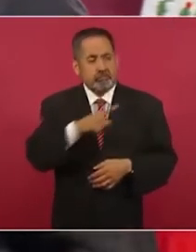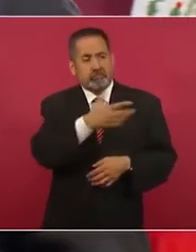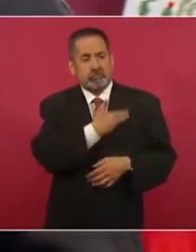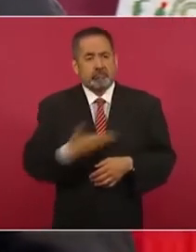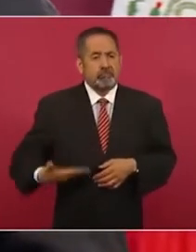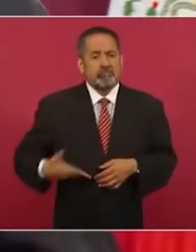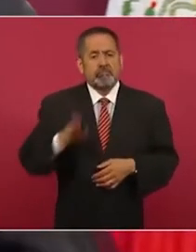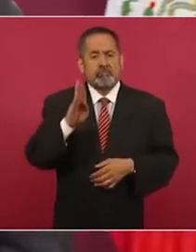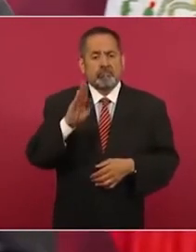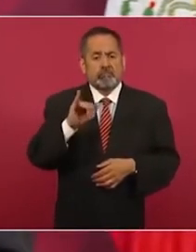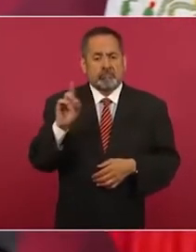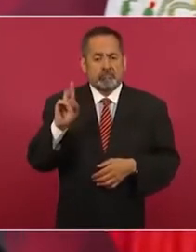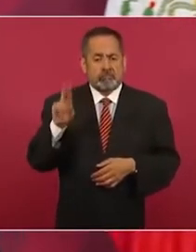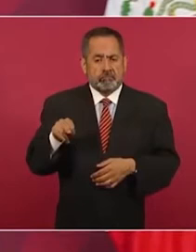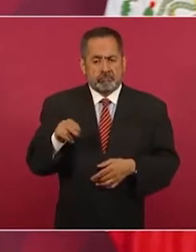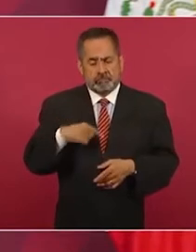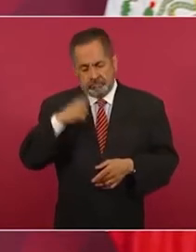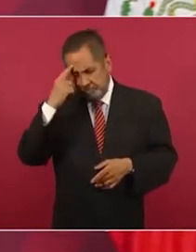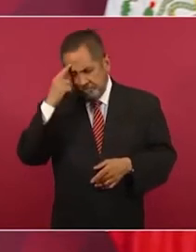Biden